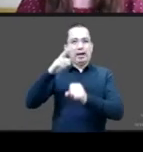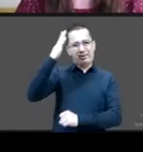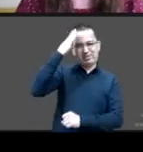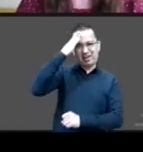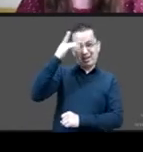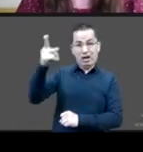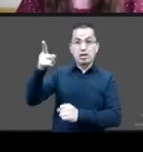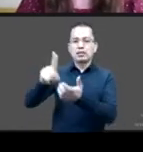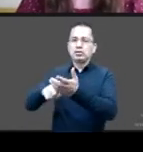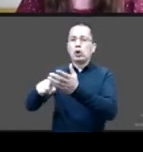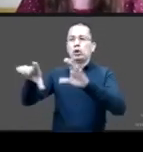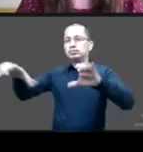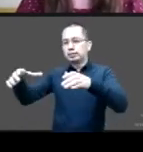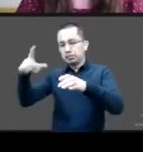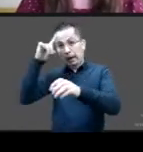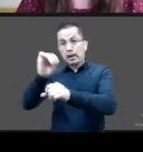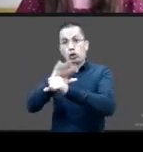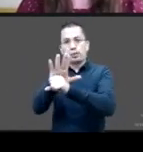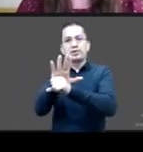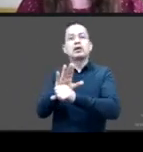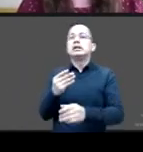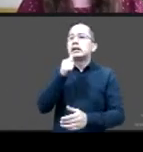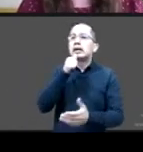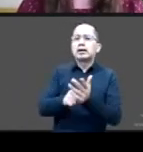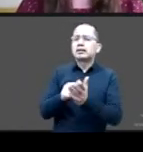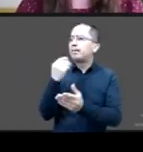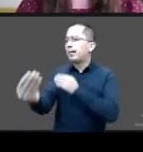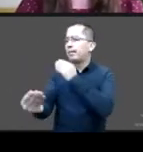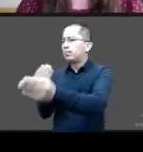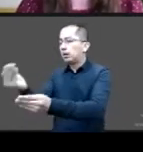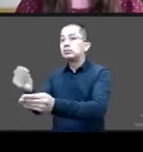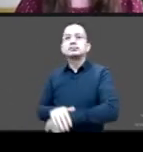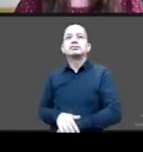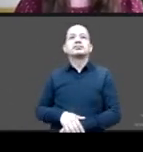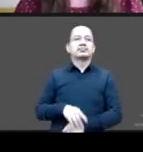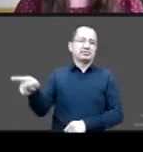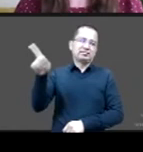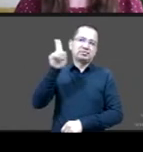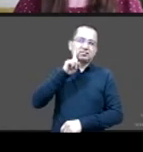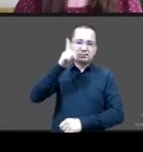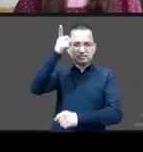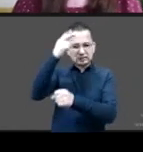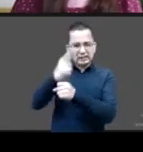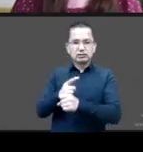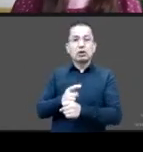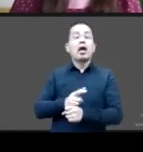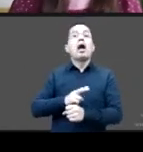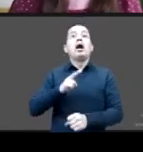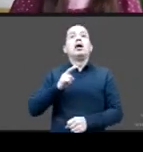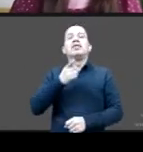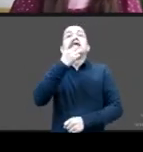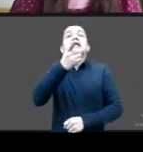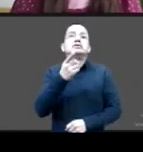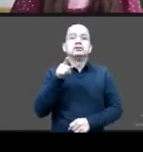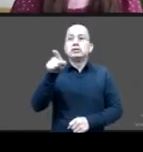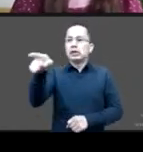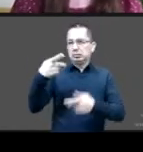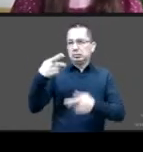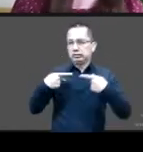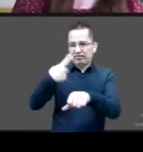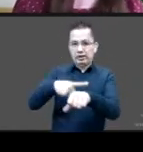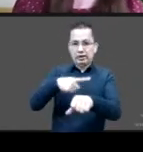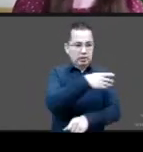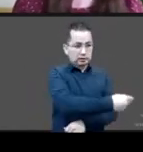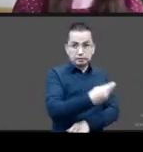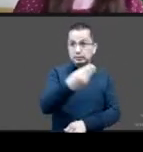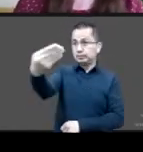comentaba la directora que al recibir las cartas muchos de los enfermos sentían mucha emoción de que a pesar de que no